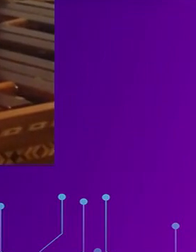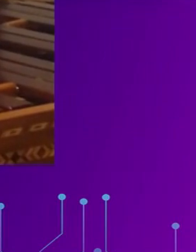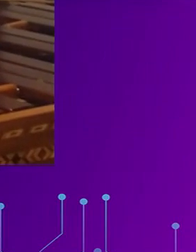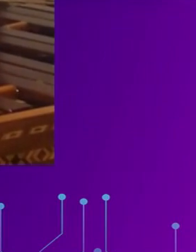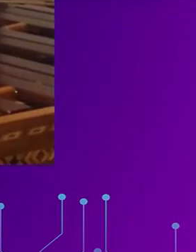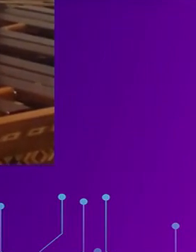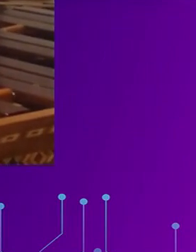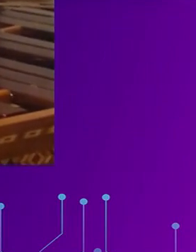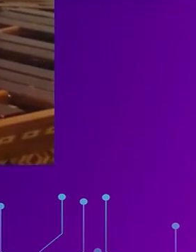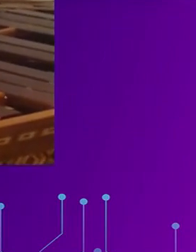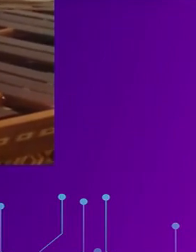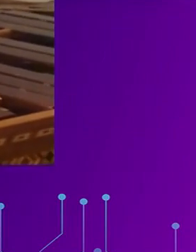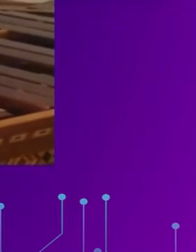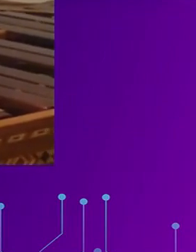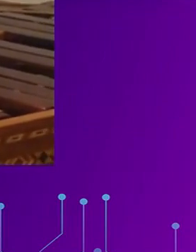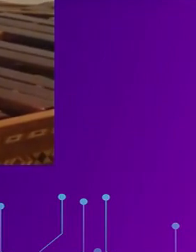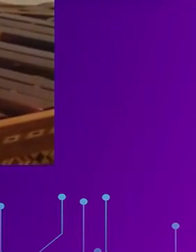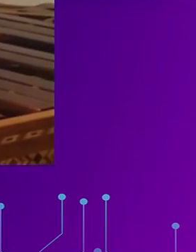¡Gracias!